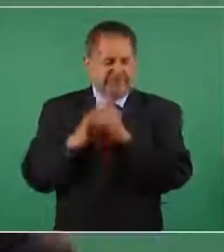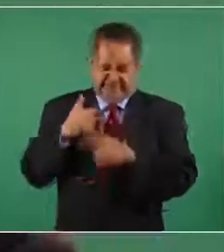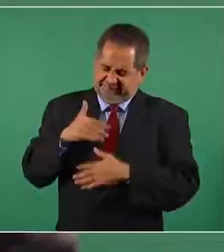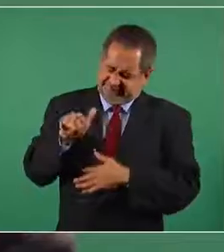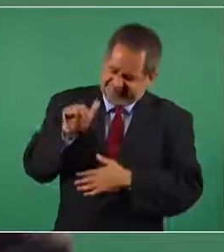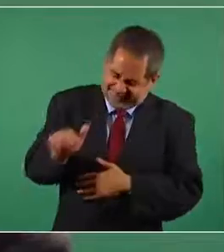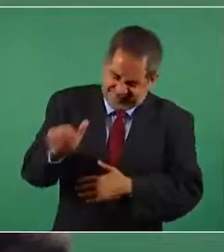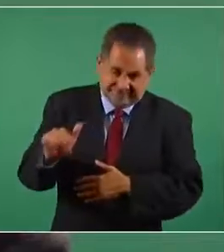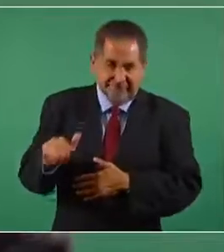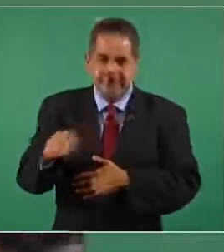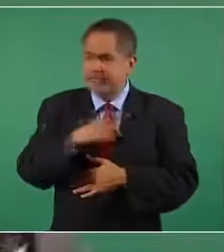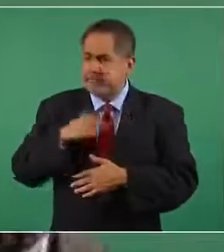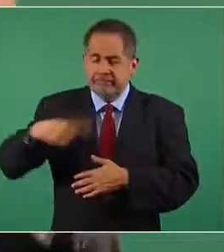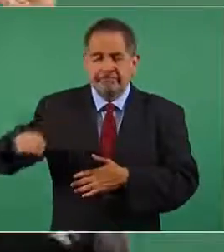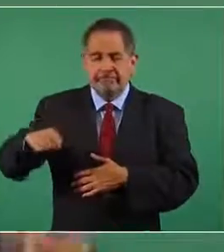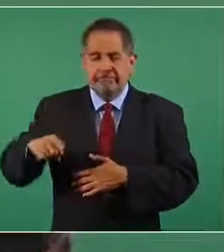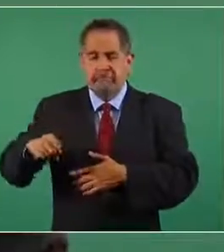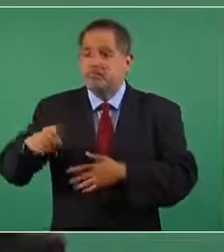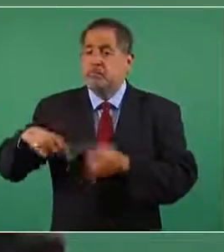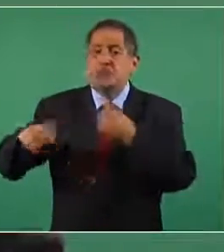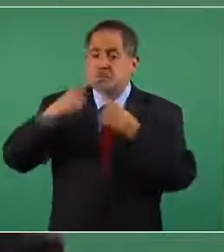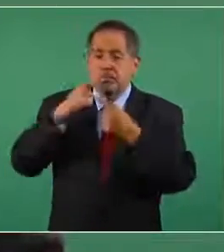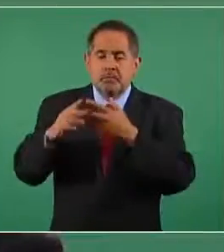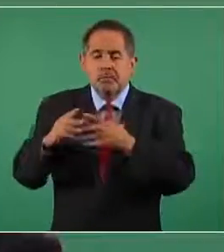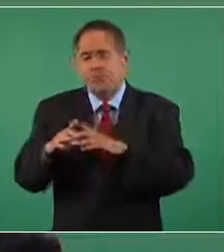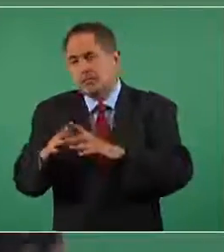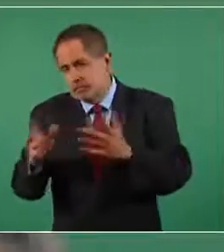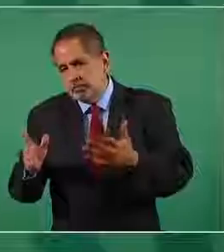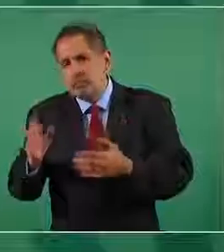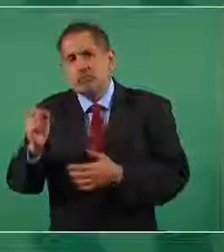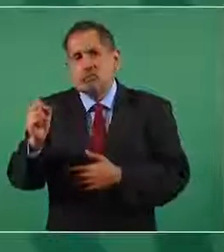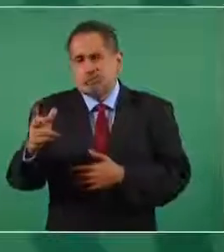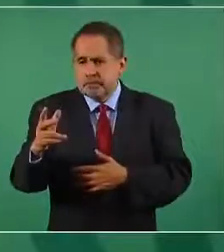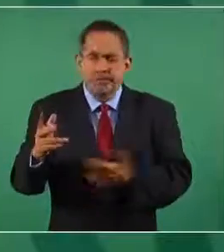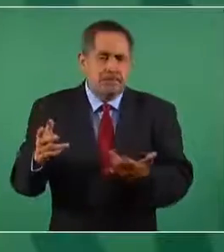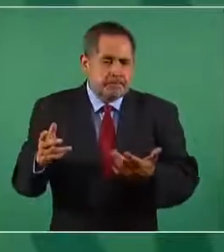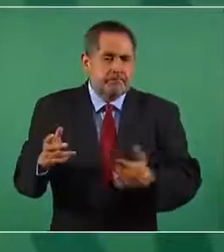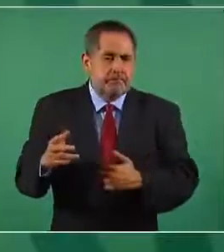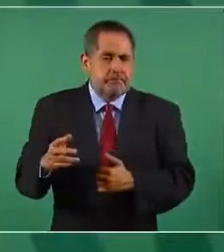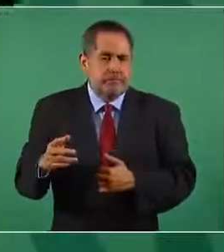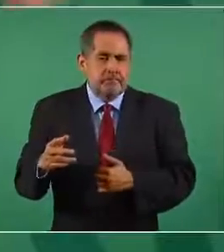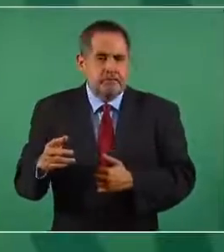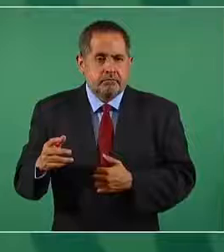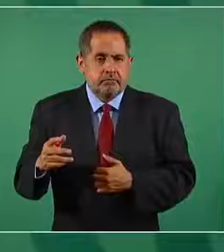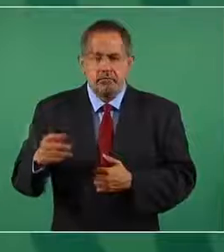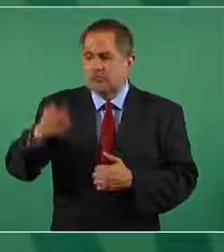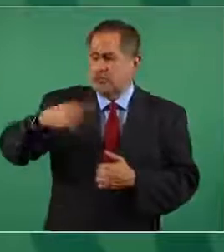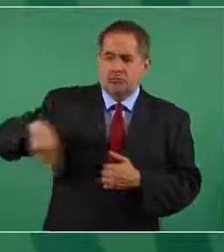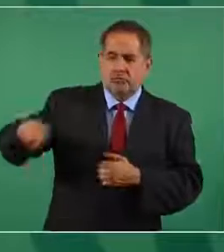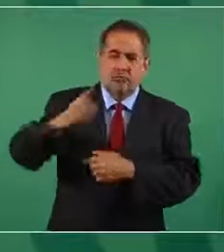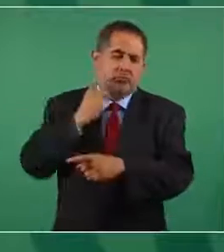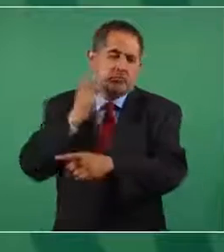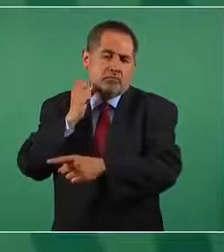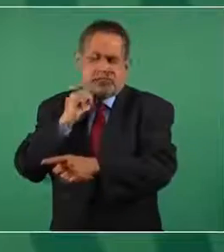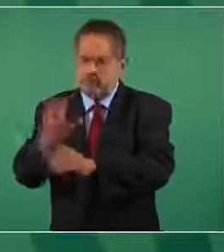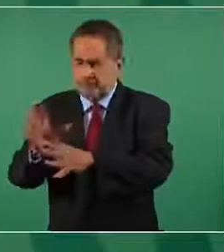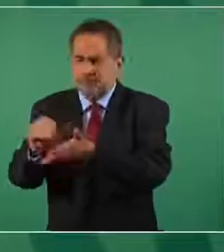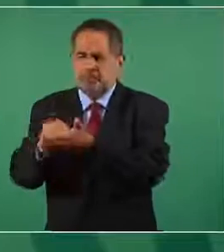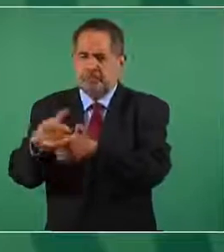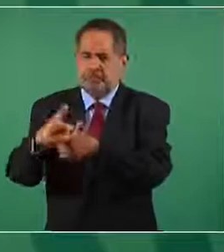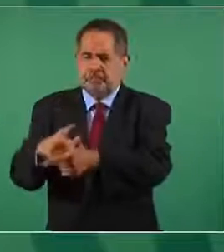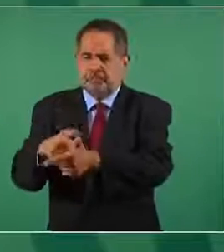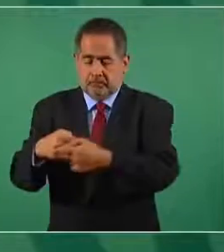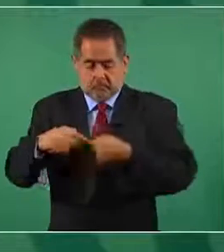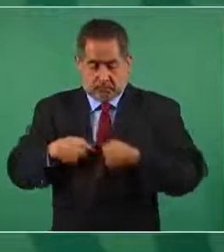insistir hasta que les insinué de que no incluyeran a todos, nada más